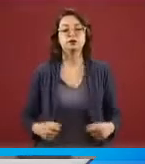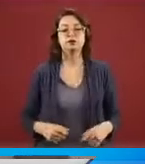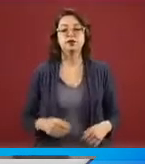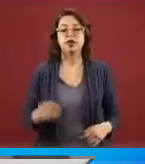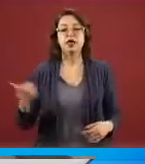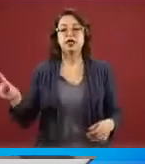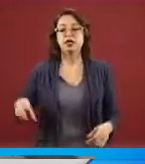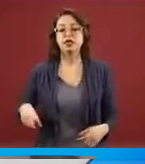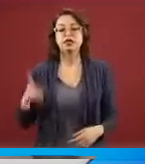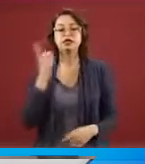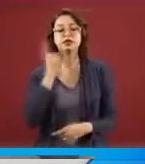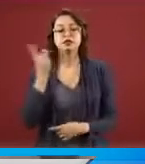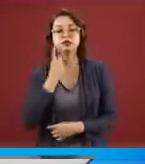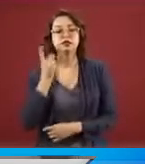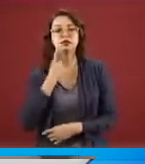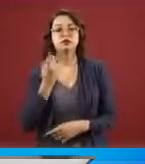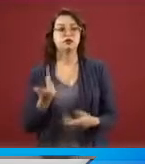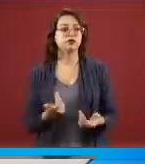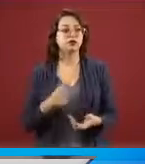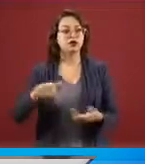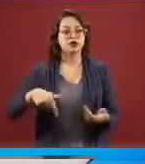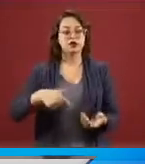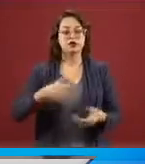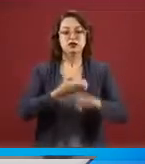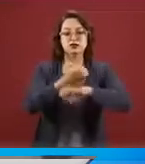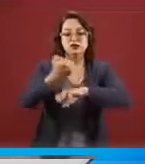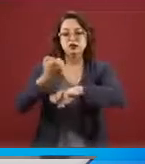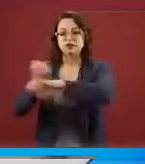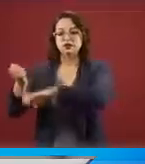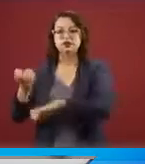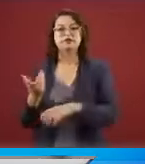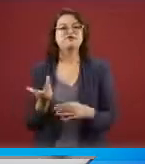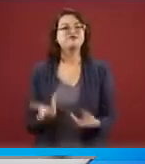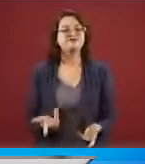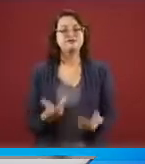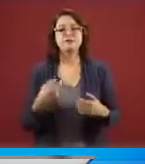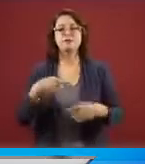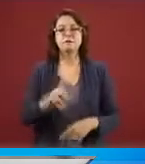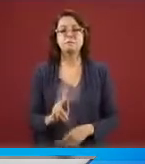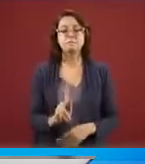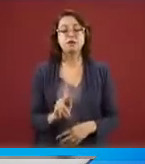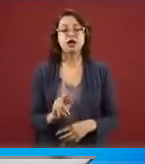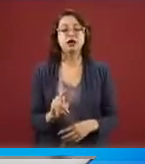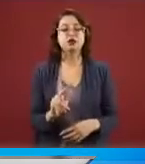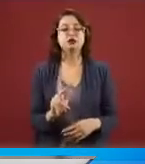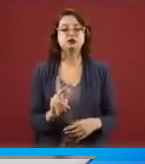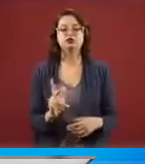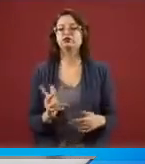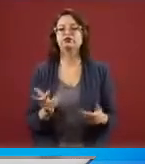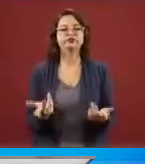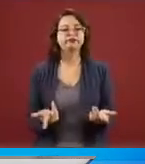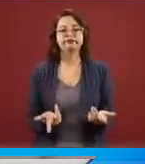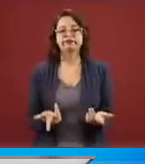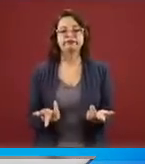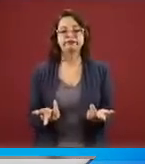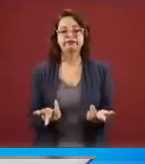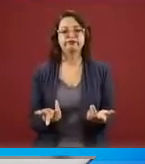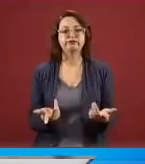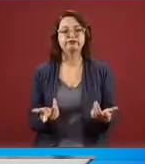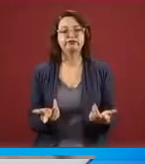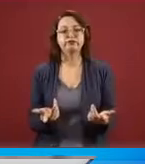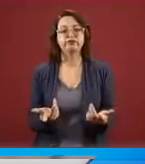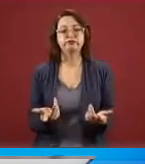Menciona que fue fundador y siente orgullo de pertenecer al movimiento de Morena. Ahora tiene licencia en ese partido y no puede ejercer sus derechos